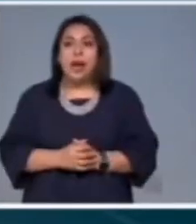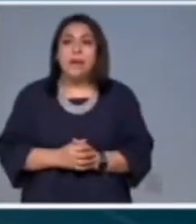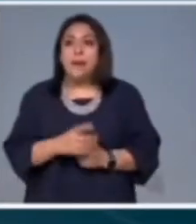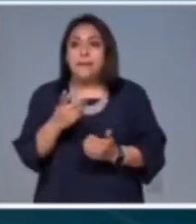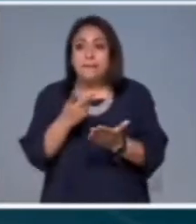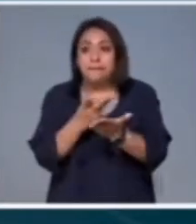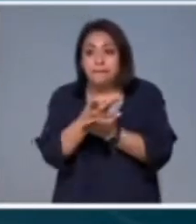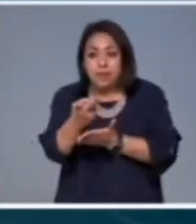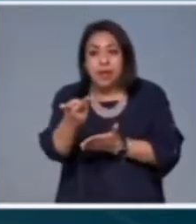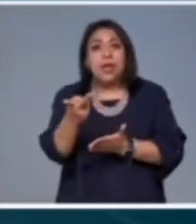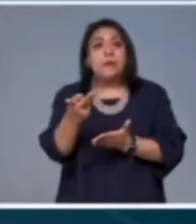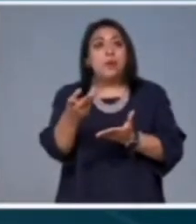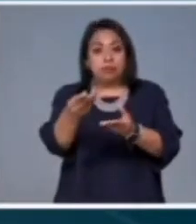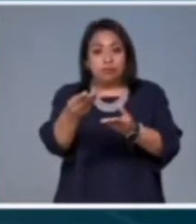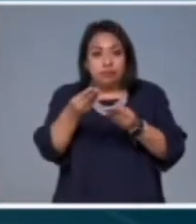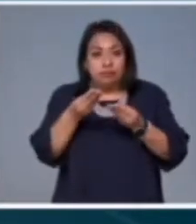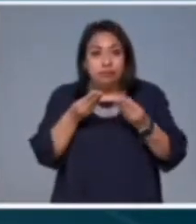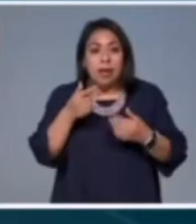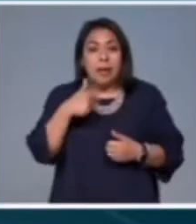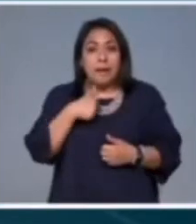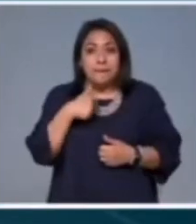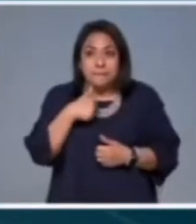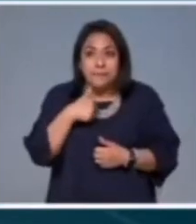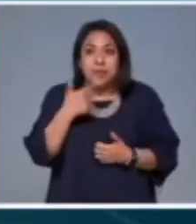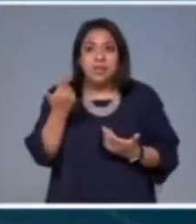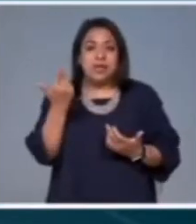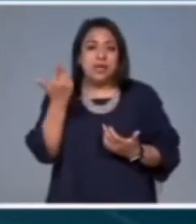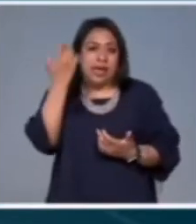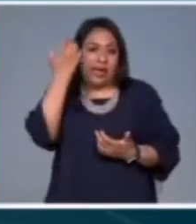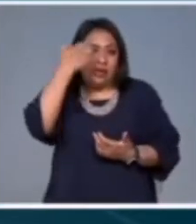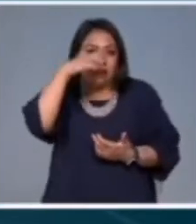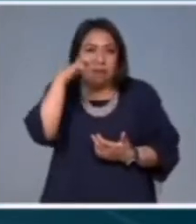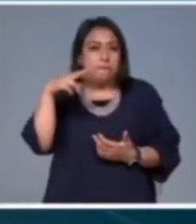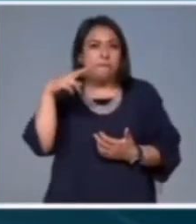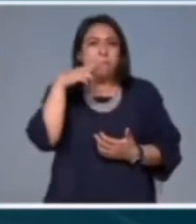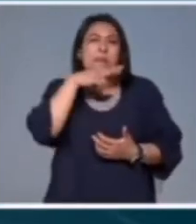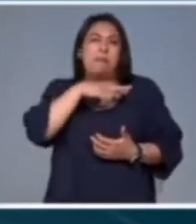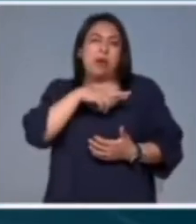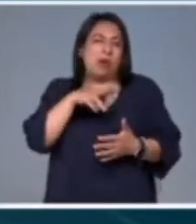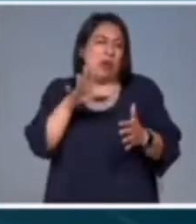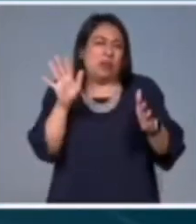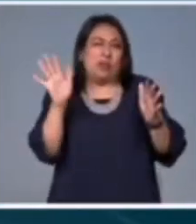no esperaba que un premio así llegara a mi carrera tan pronto